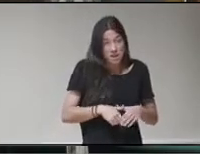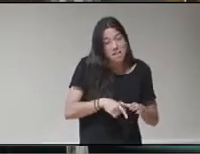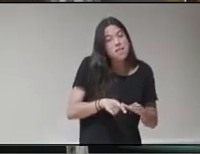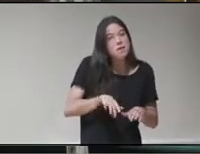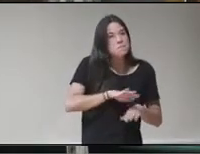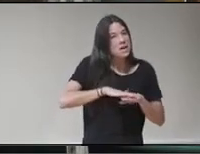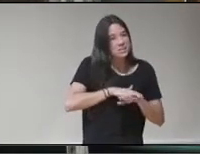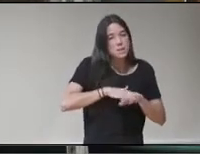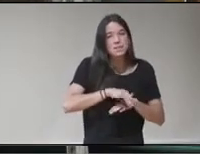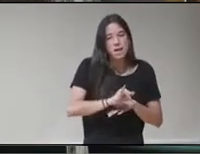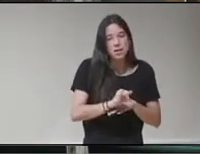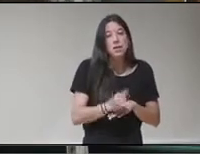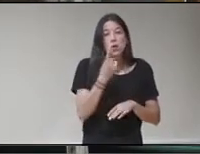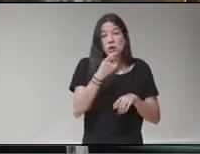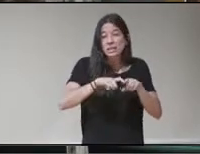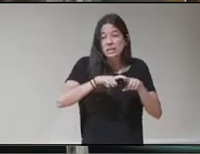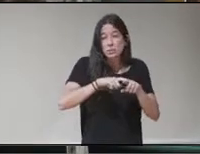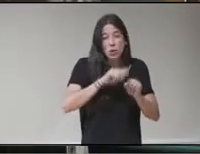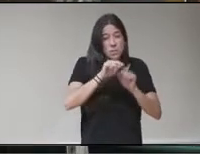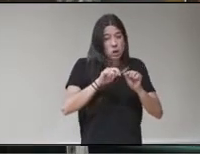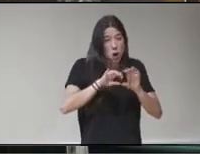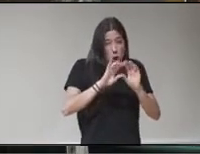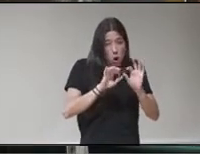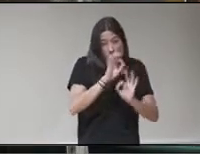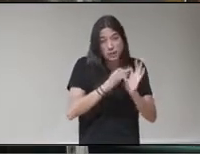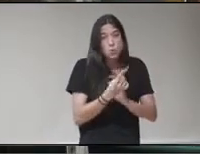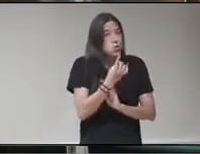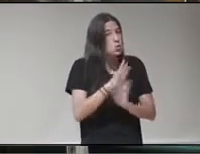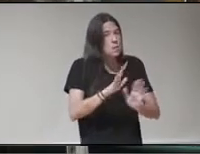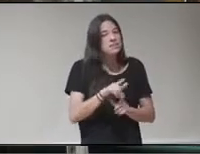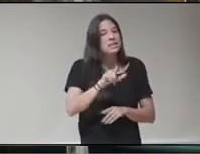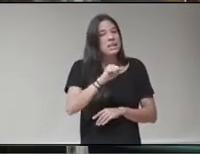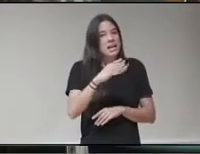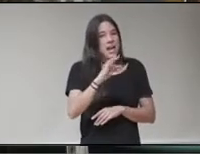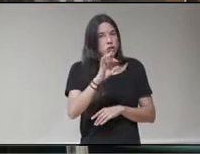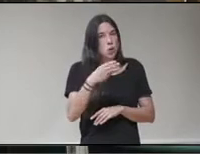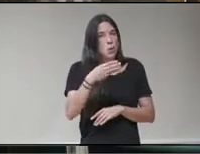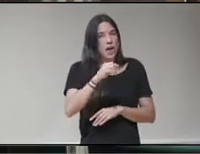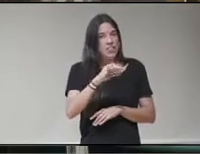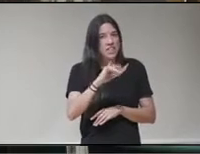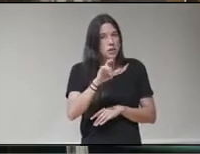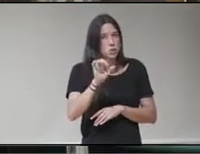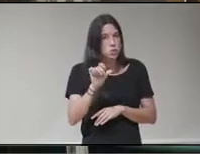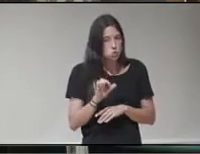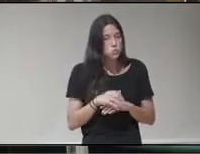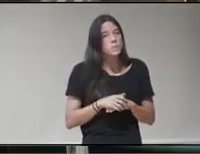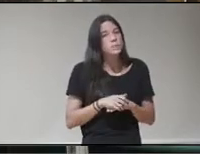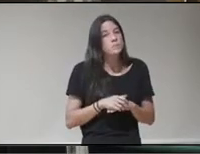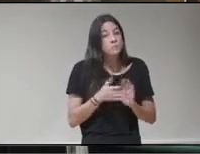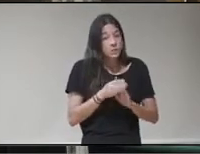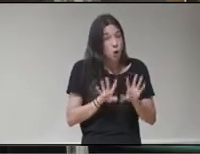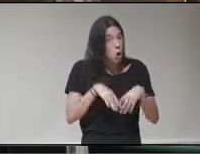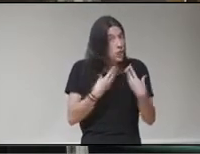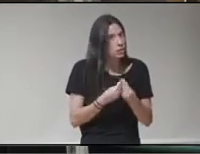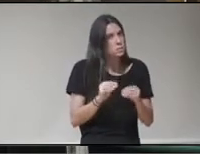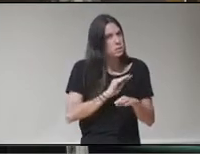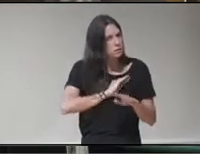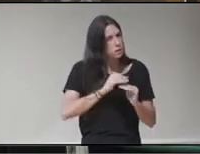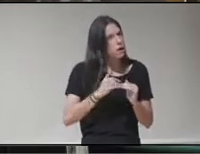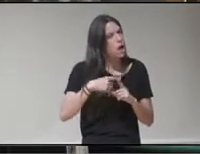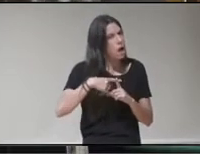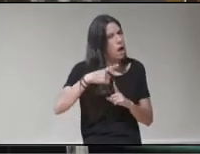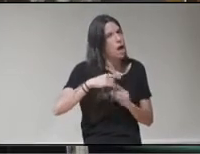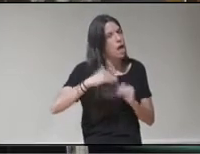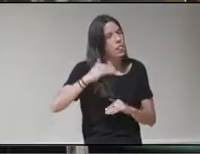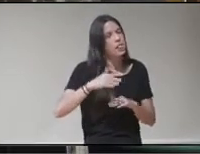un único tipo de microorganismos, que son los lactobacilos. La concentración de los mismos es elevada, aproximadamente 10 elevado